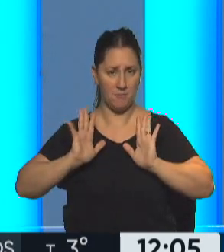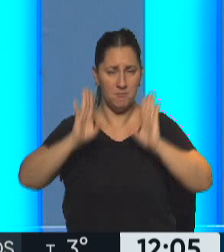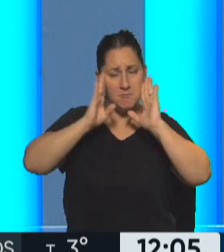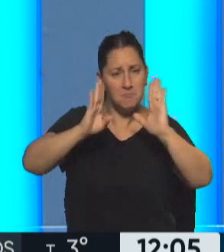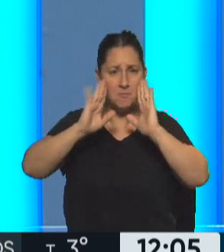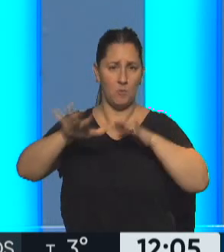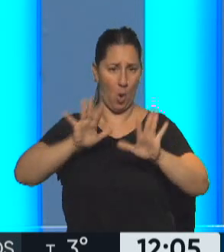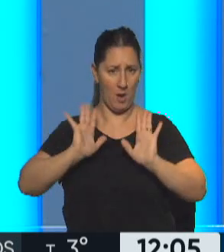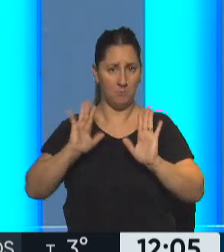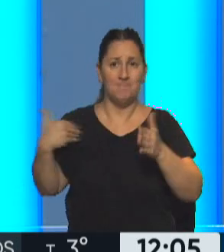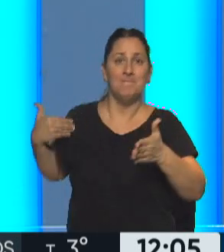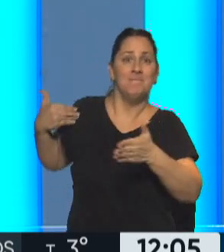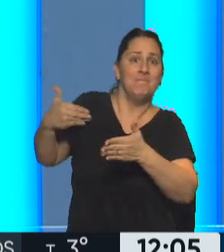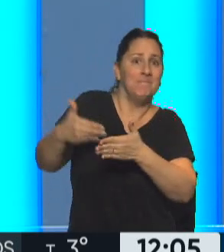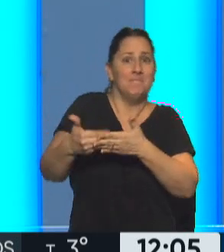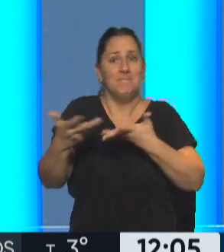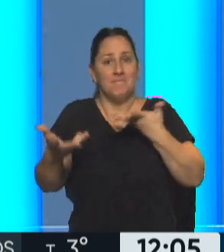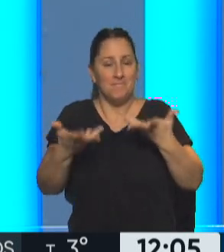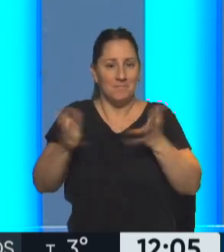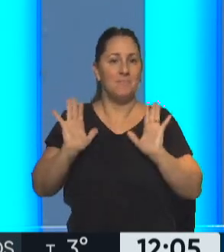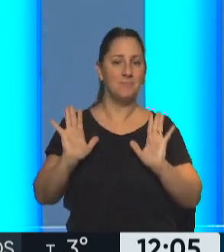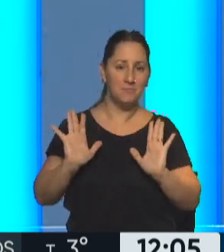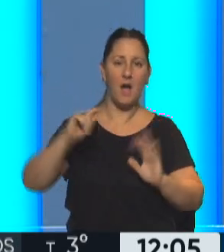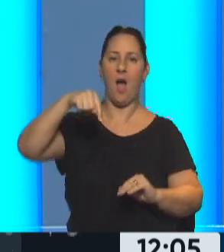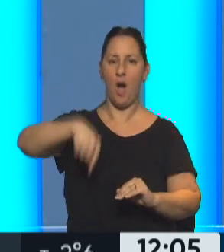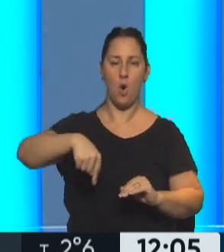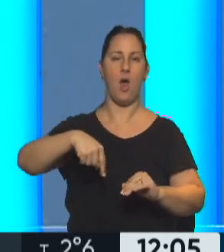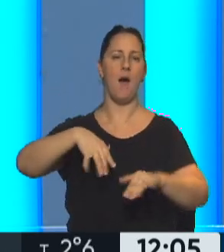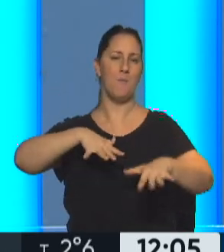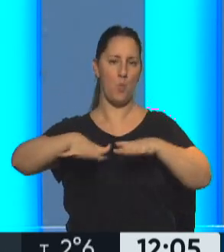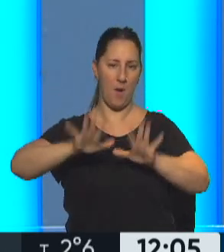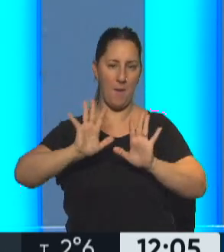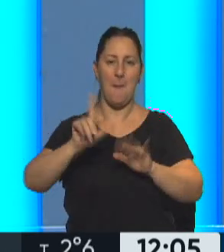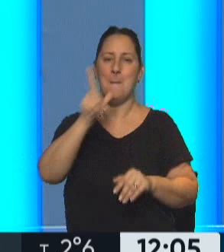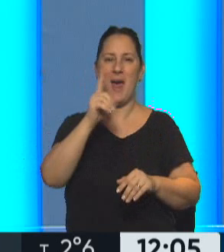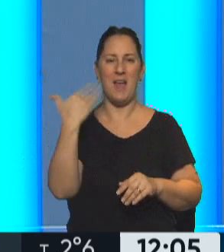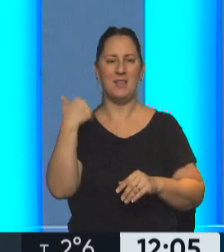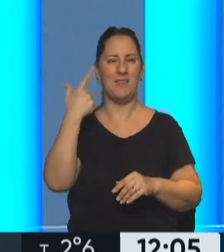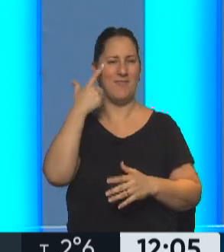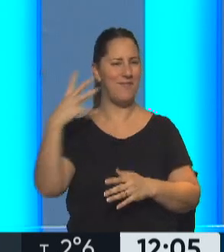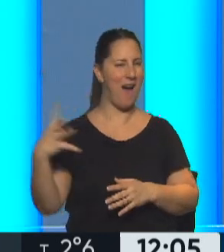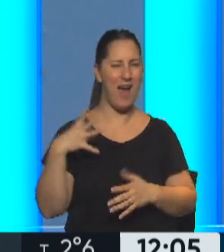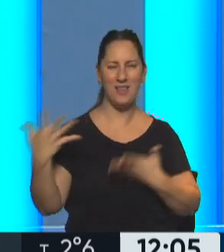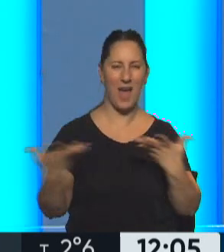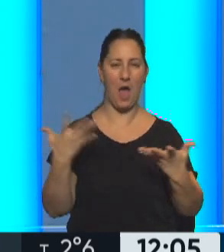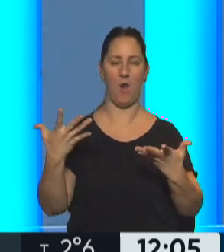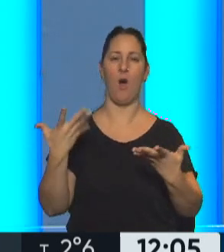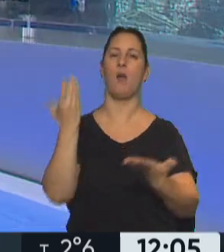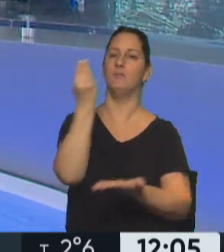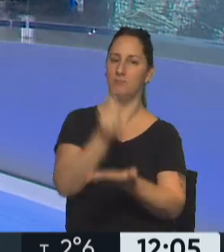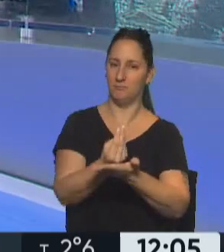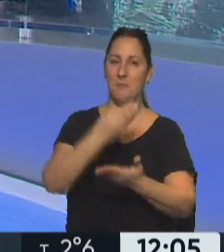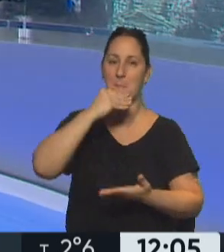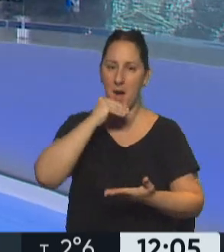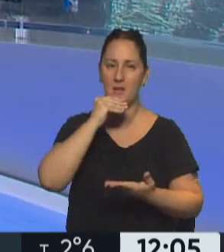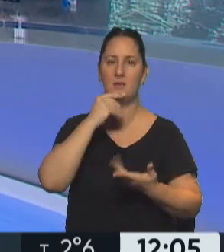¿viste? Sí, claro, es como que era una cuestión que era una sensación de que algo estaba faltando. Y Sergio Massa ayer